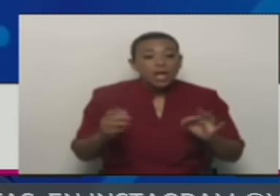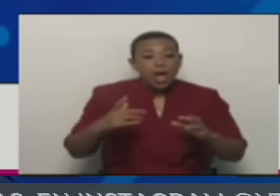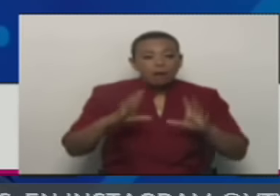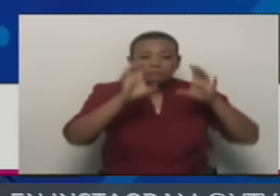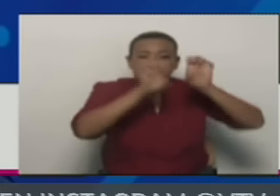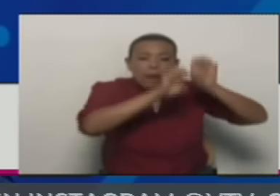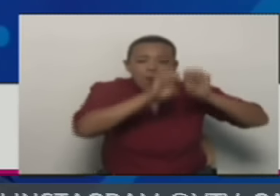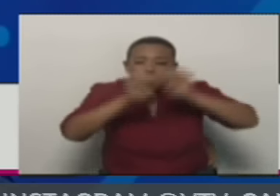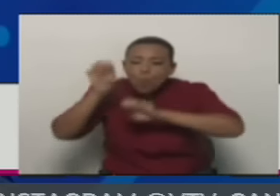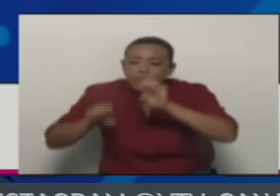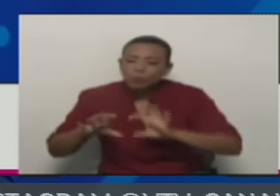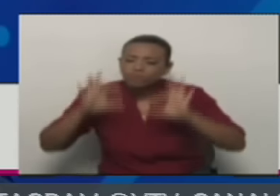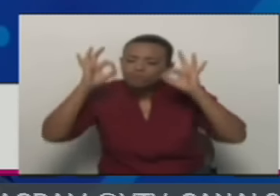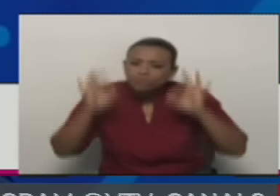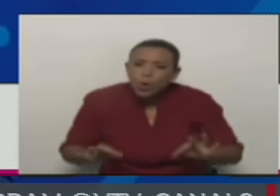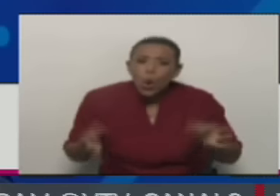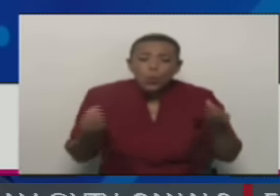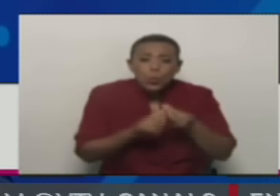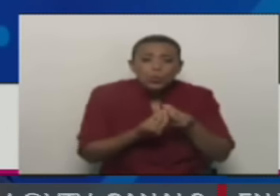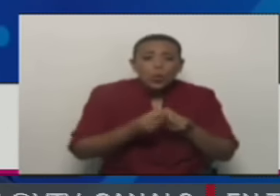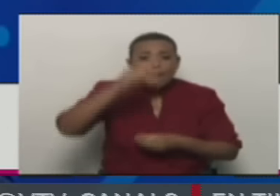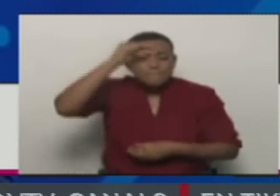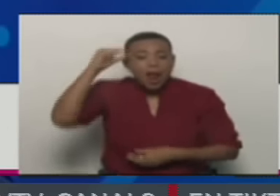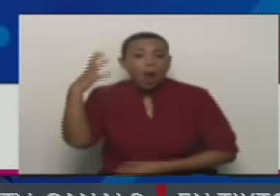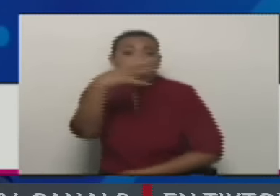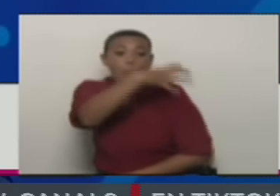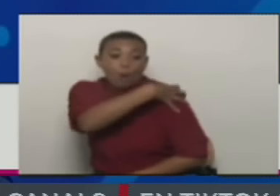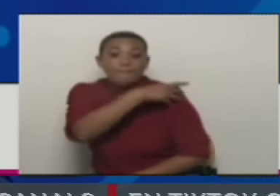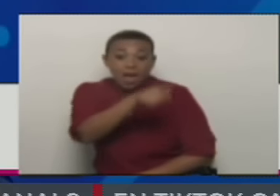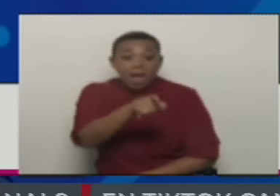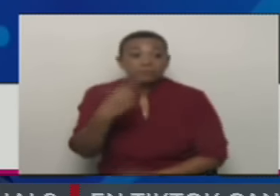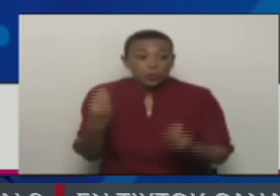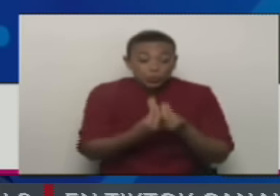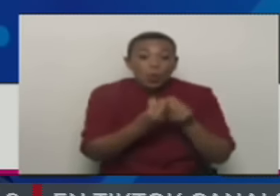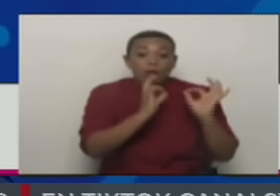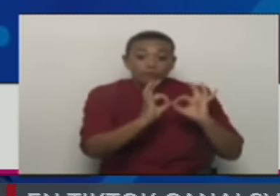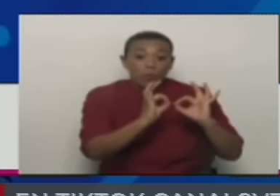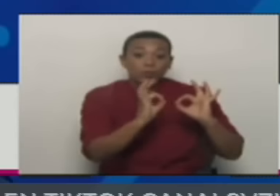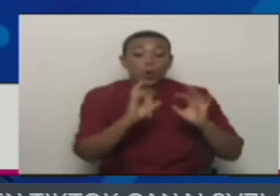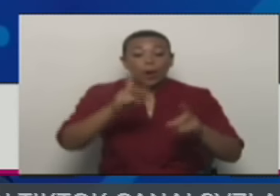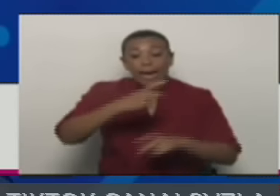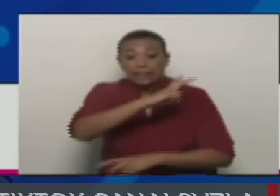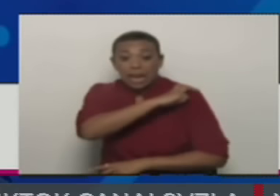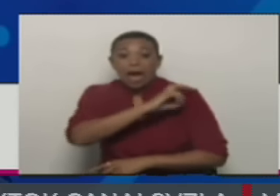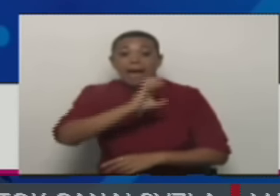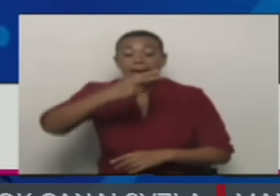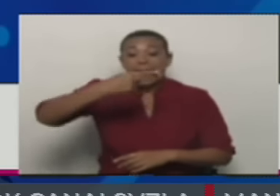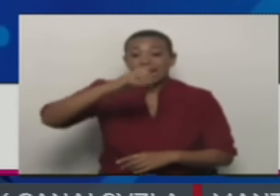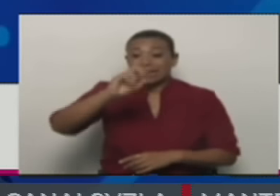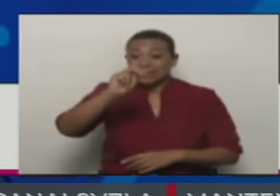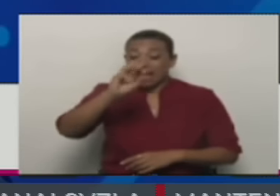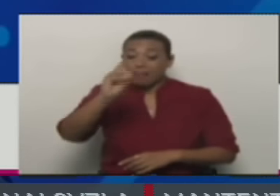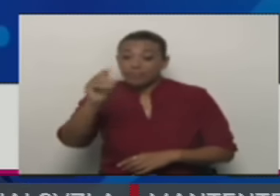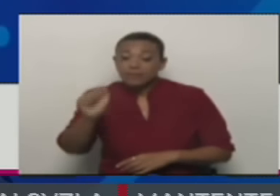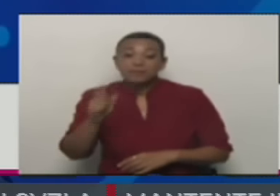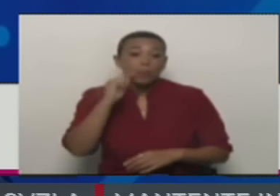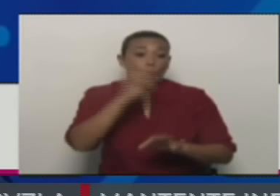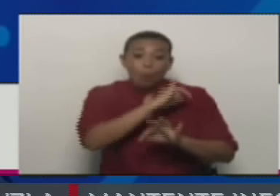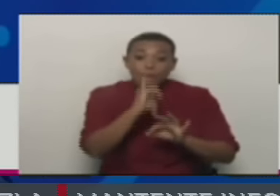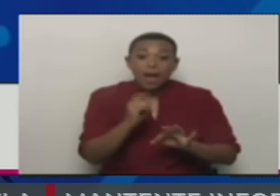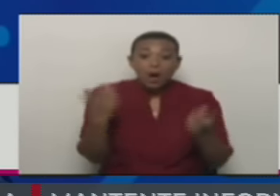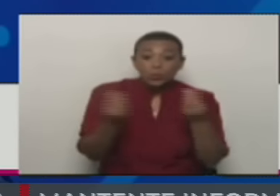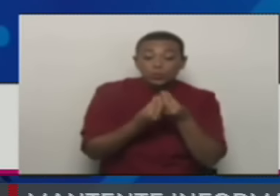completa con el general en jefe Vladimir Padrino López, con el general en jefe Hernández Lares. Aquí se encuentra